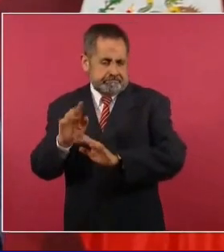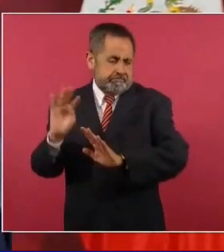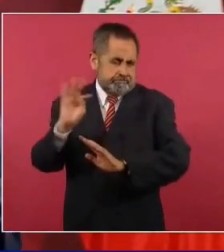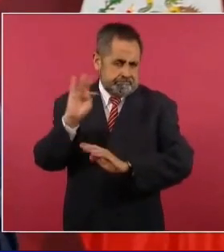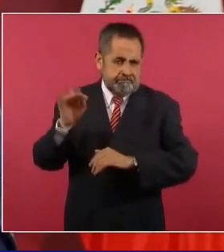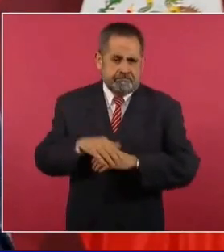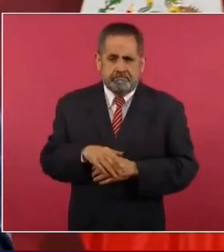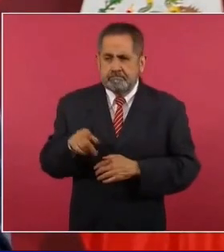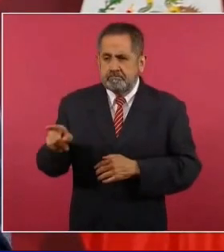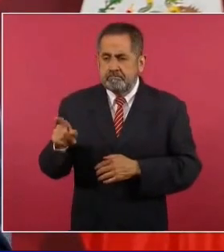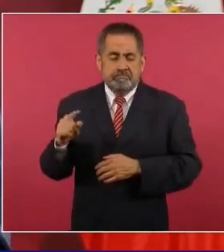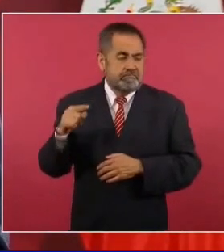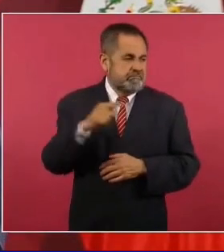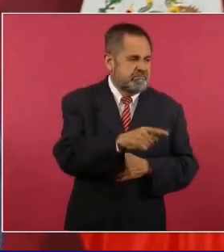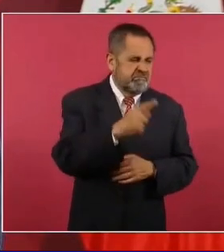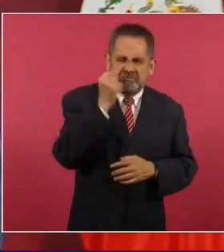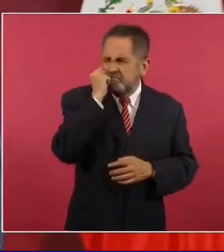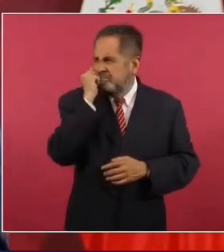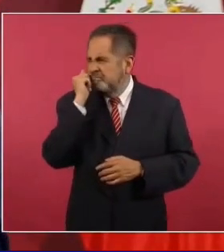abusaron,